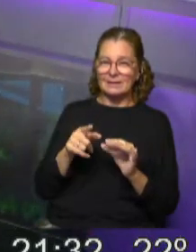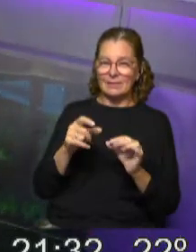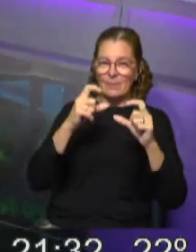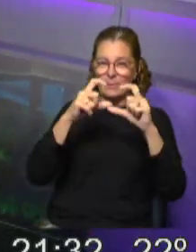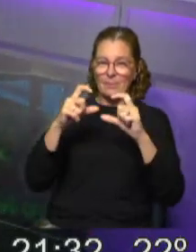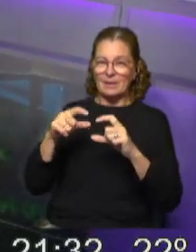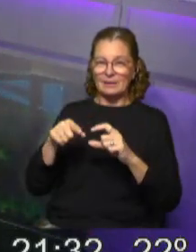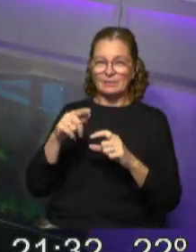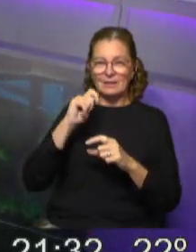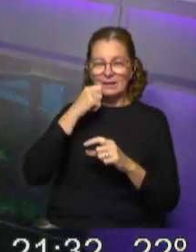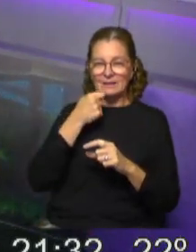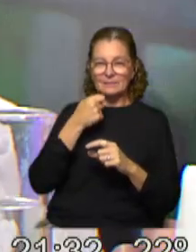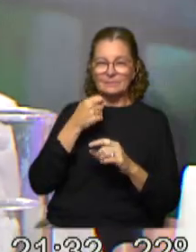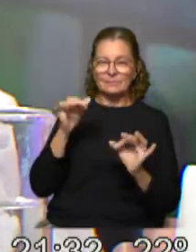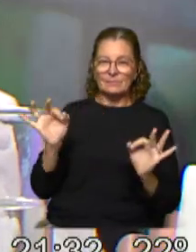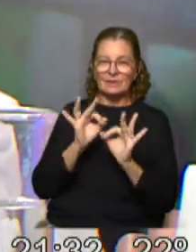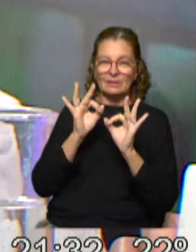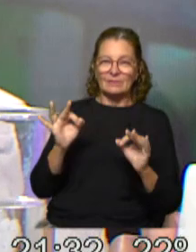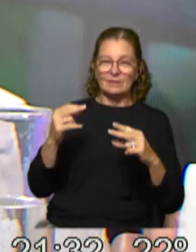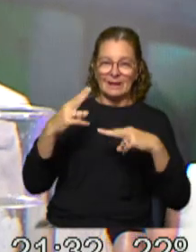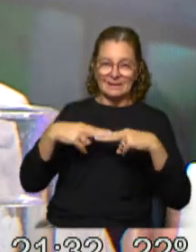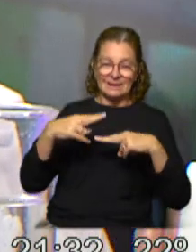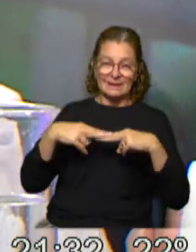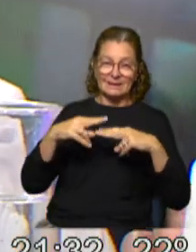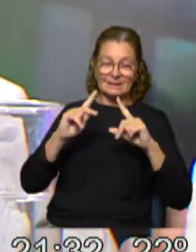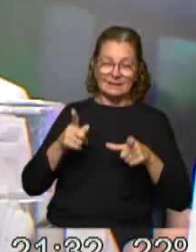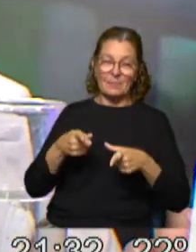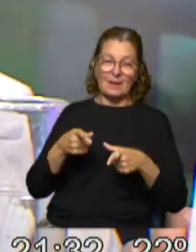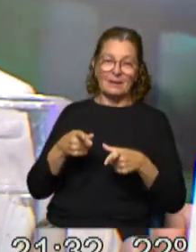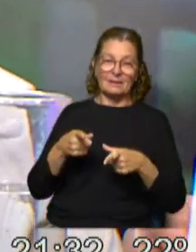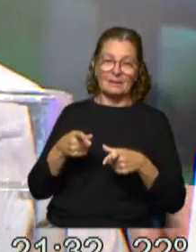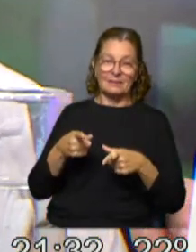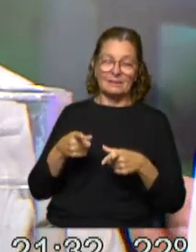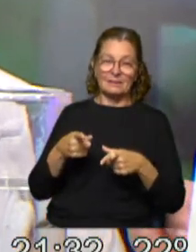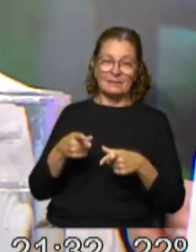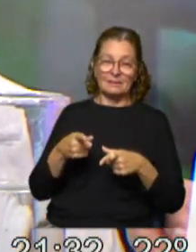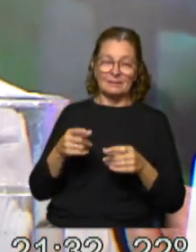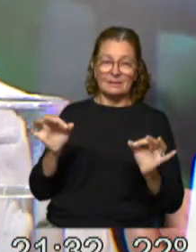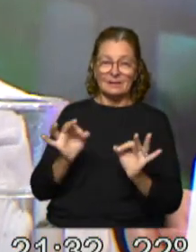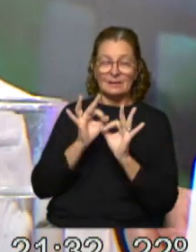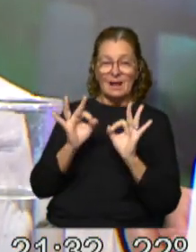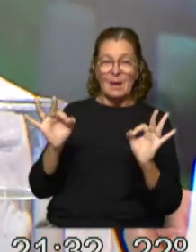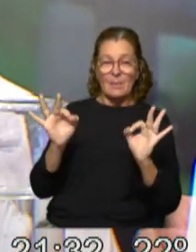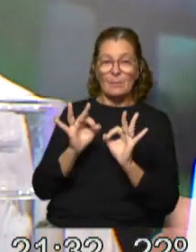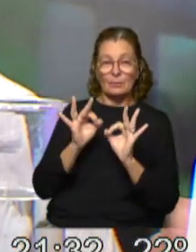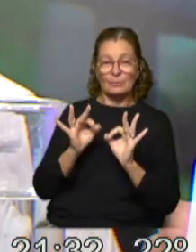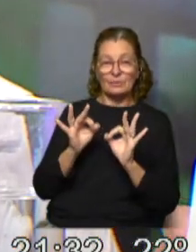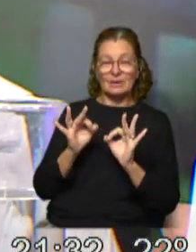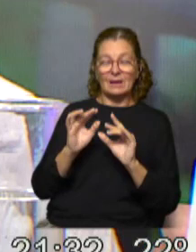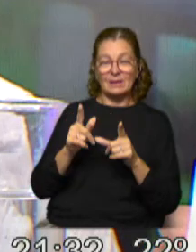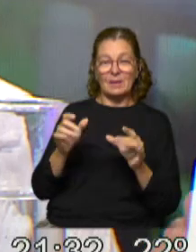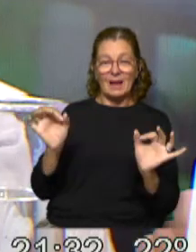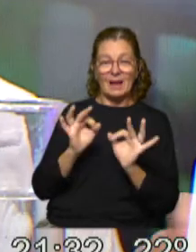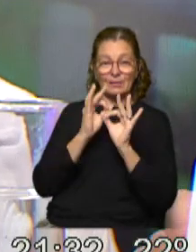que eso está buenísimo. La banda sonora está en Spotify también, la pueden buscar, que está la música de la novela original y canciones